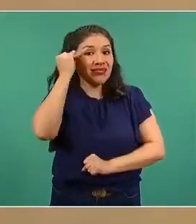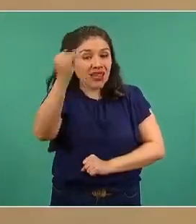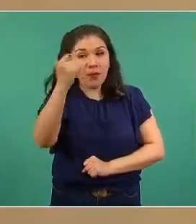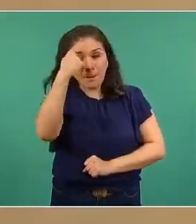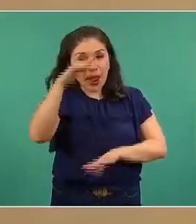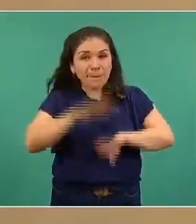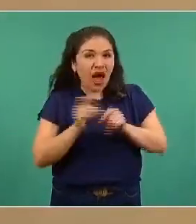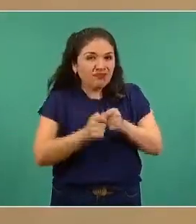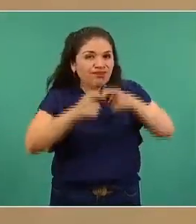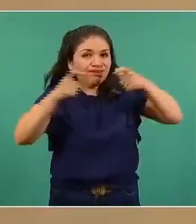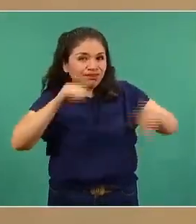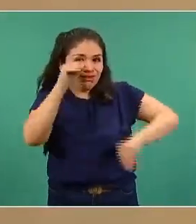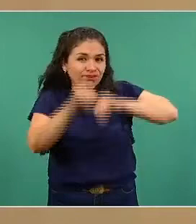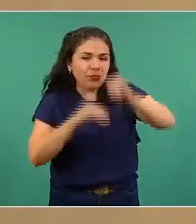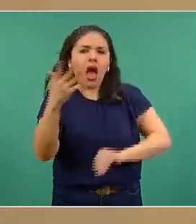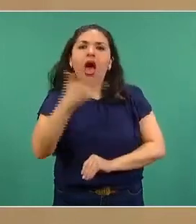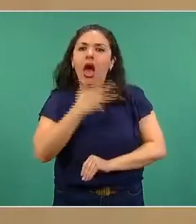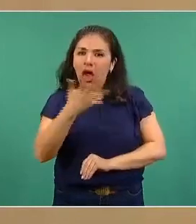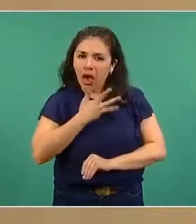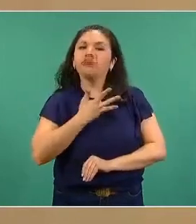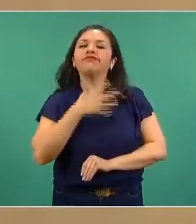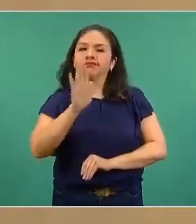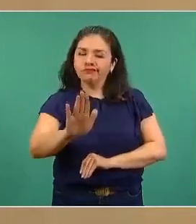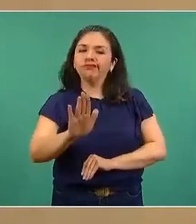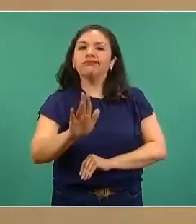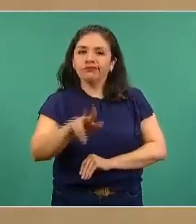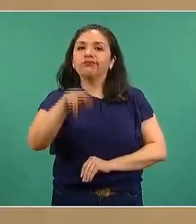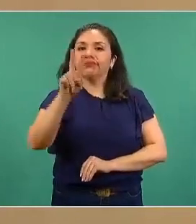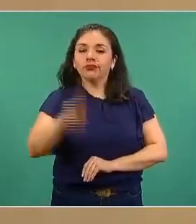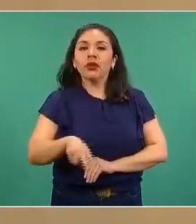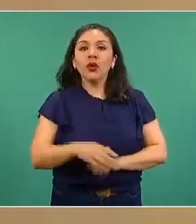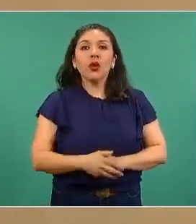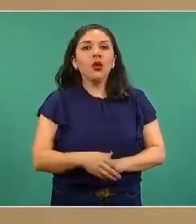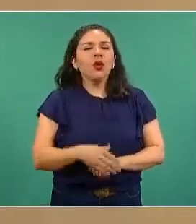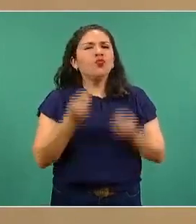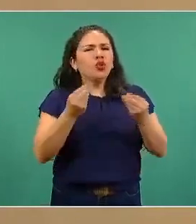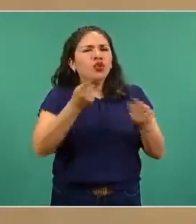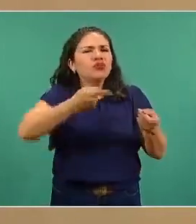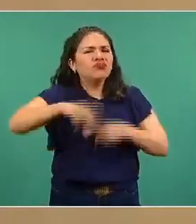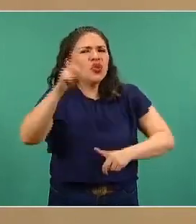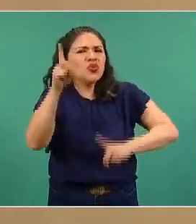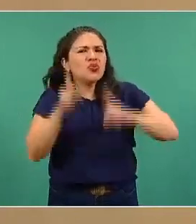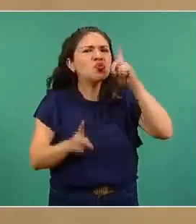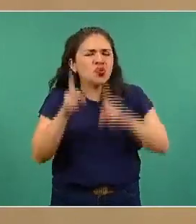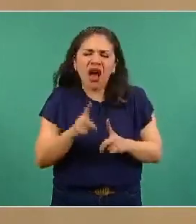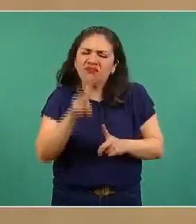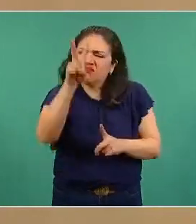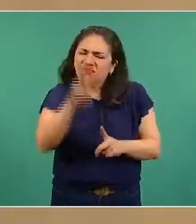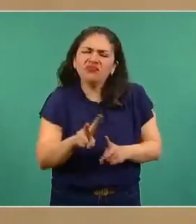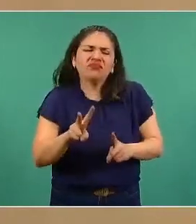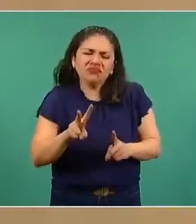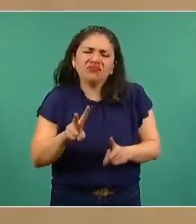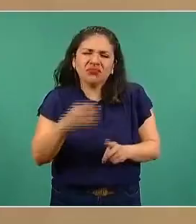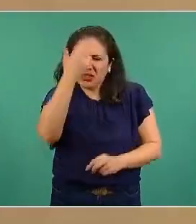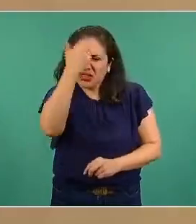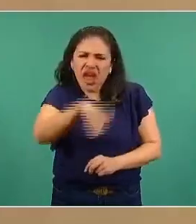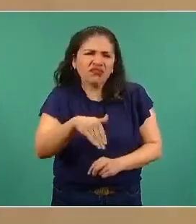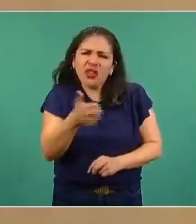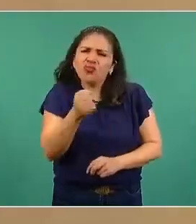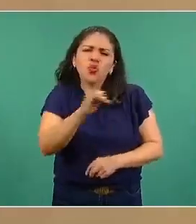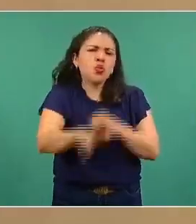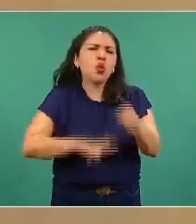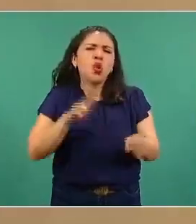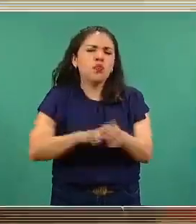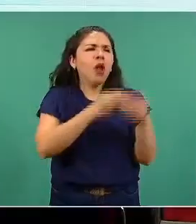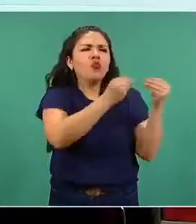expansión existe importante inquietud legítima, absolutamente legítima, de varios